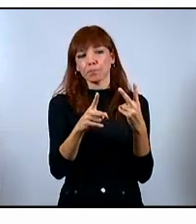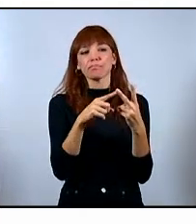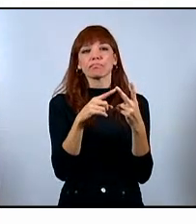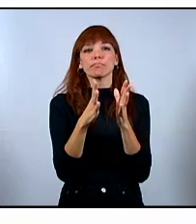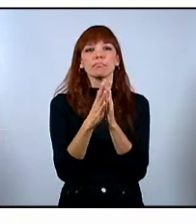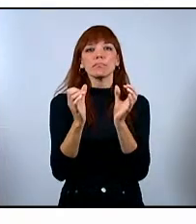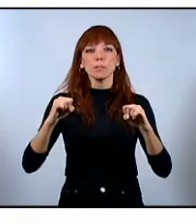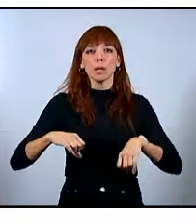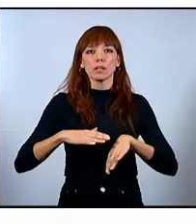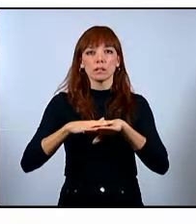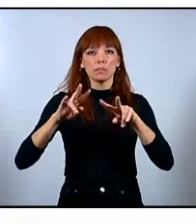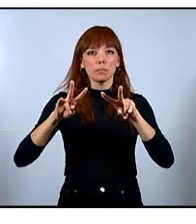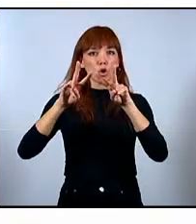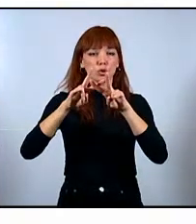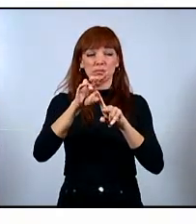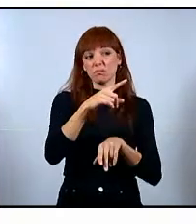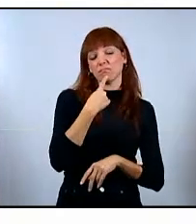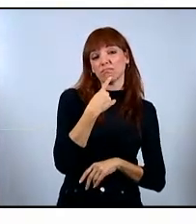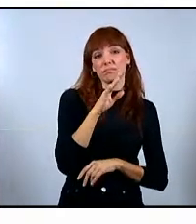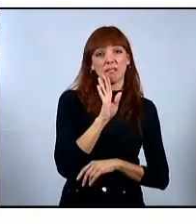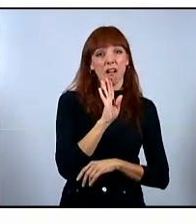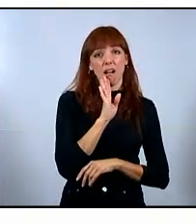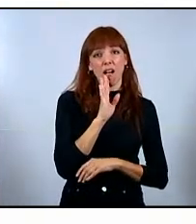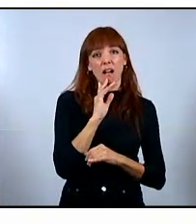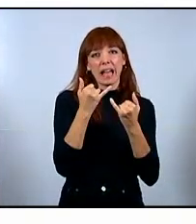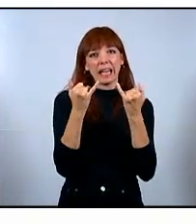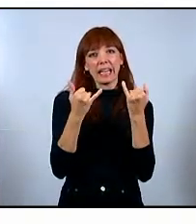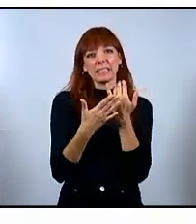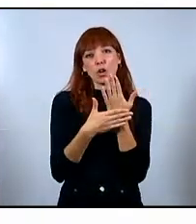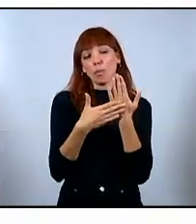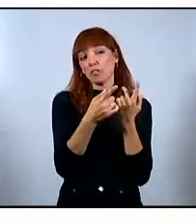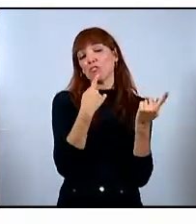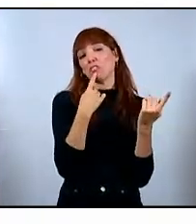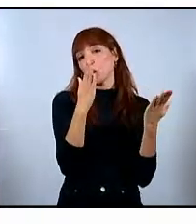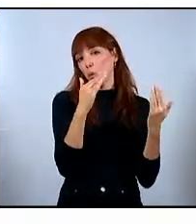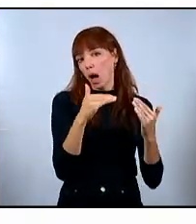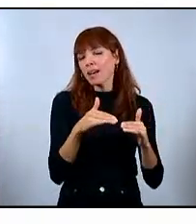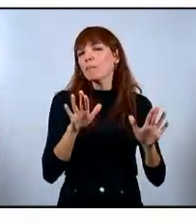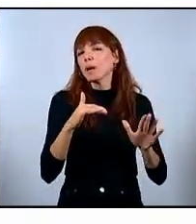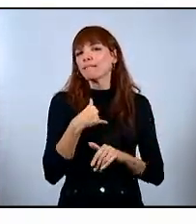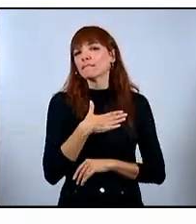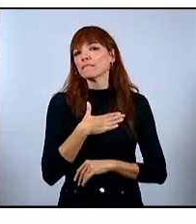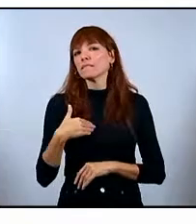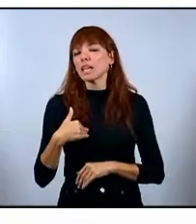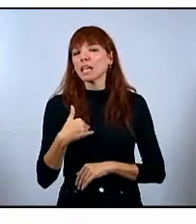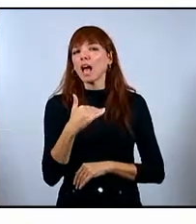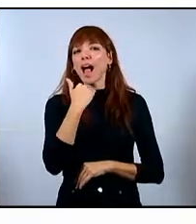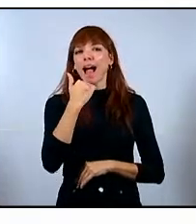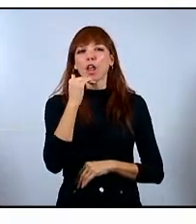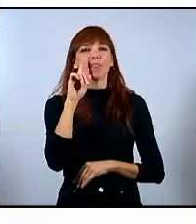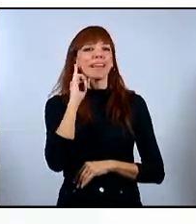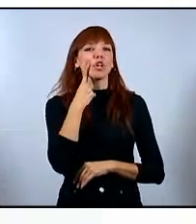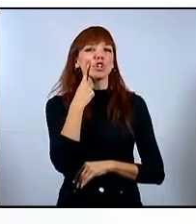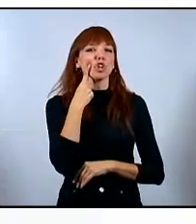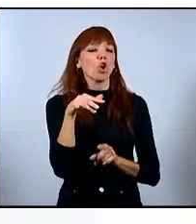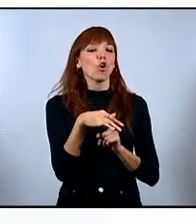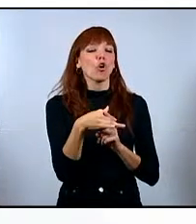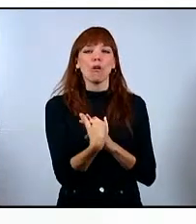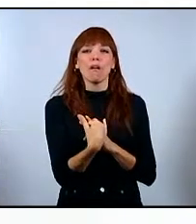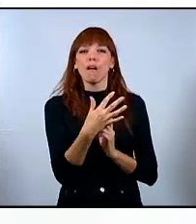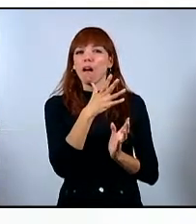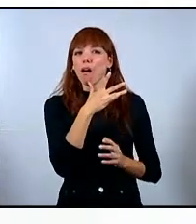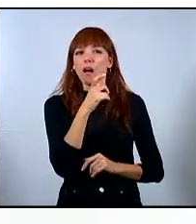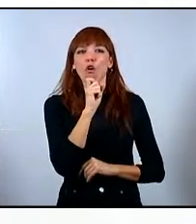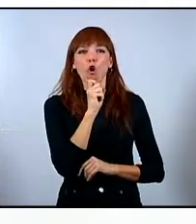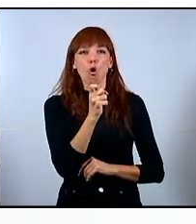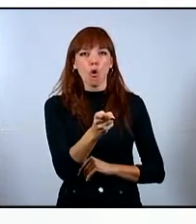con Vox, algo ha mencionado respecto a la crisis de gobierno, que usted dice que no ha sido tal, pero quería que trazar un diagnóstico de en qué momento, cuál es